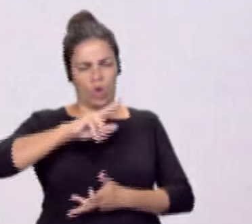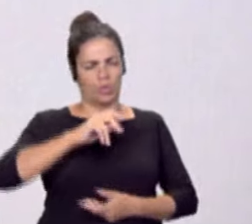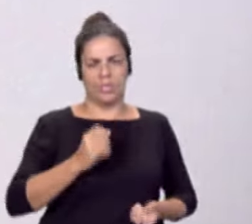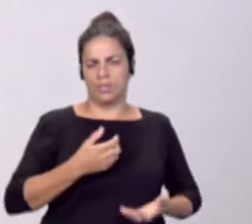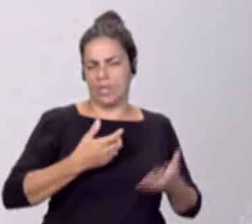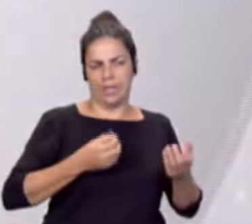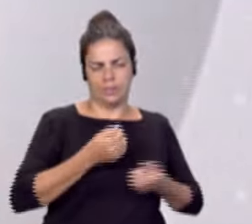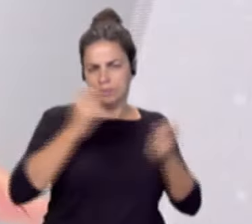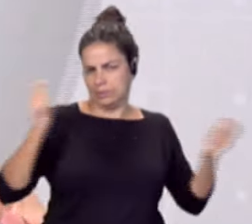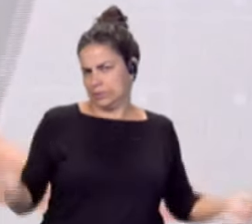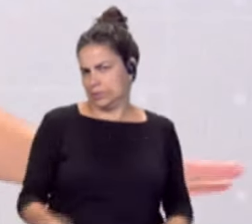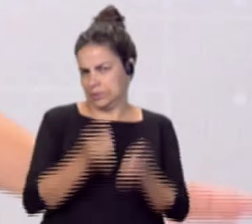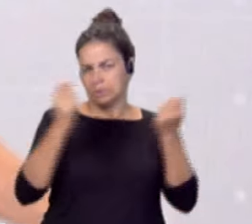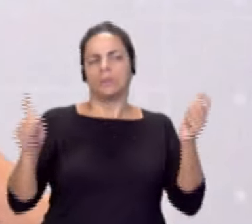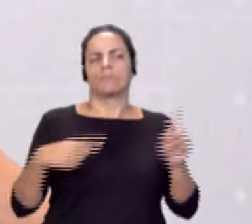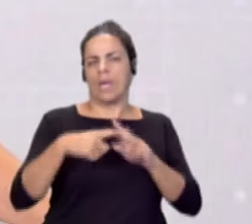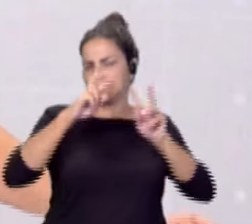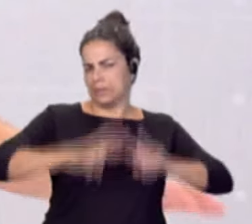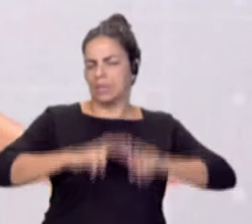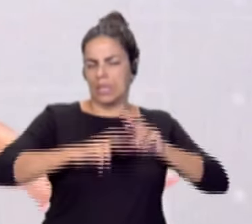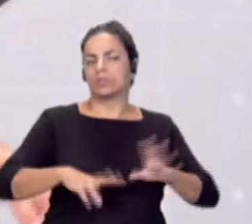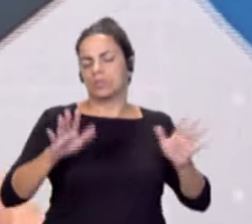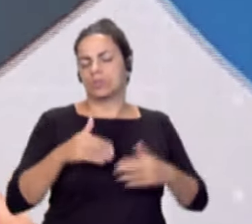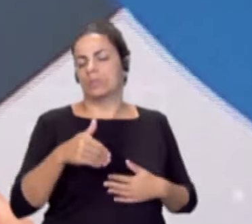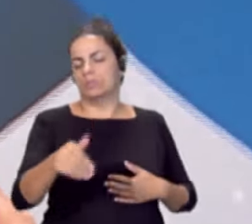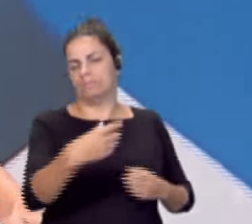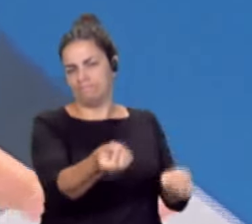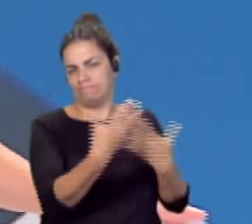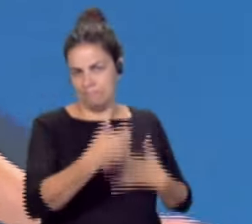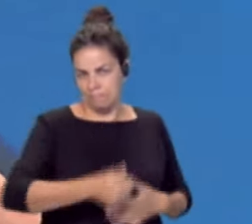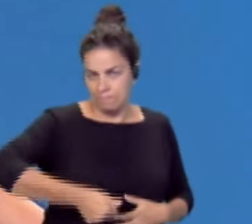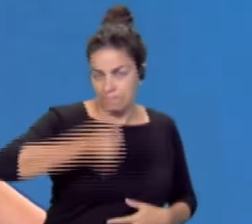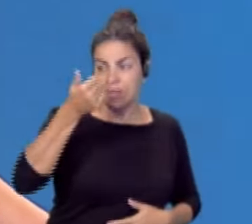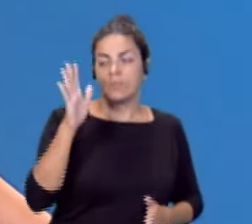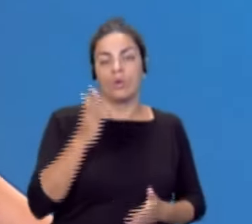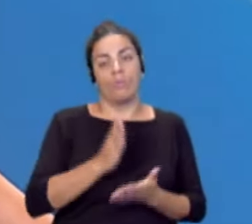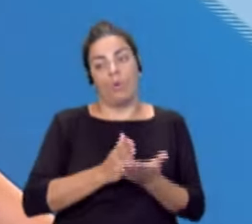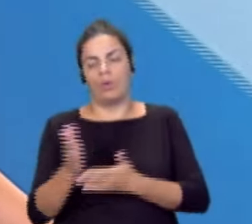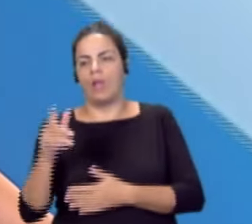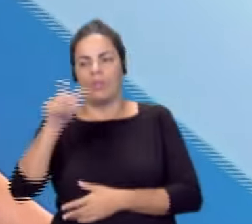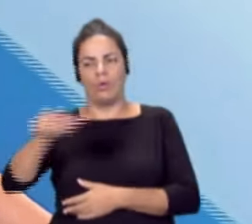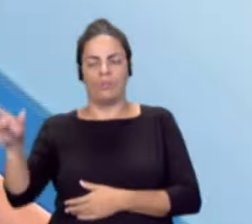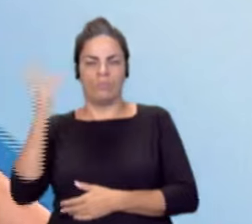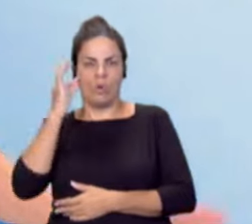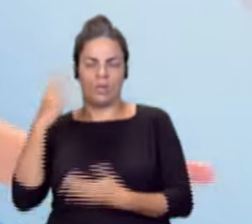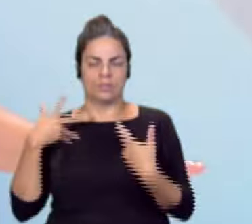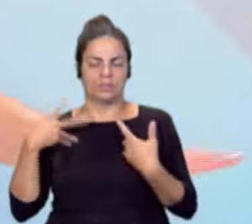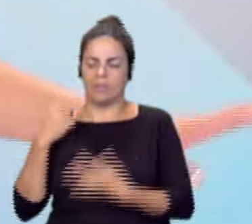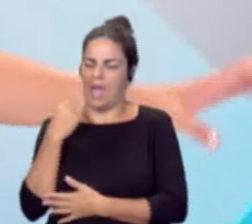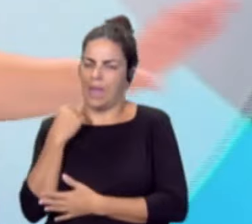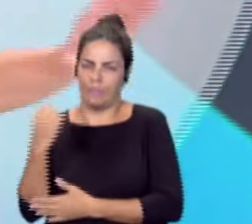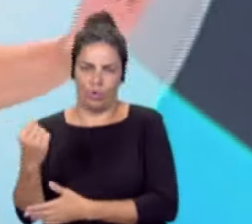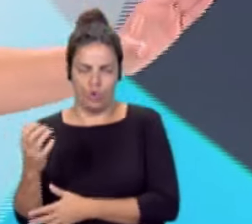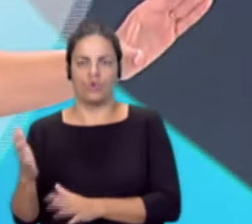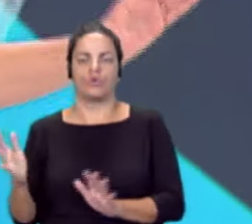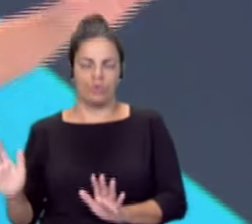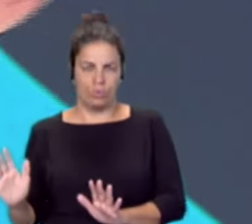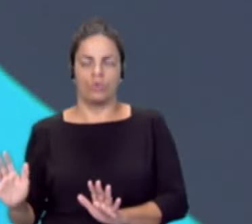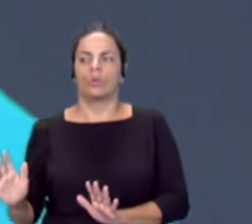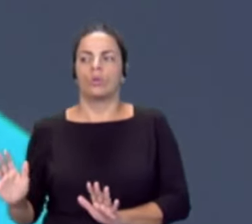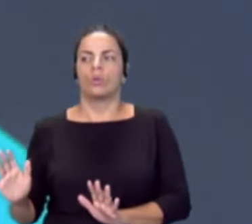más. Sí. Por un lado, de las víctimas, de por supuesto el apoyo a aquellas personas, a aquellas mujeres que lo hayan sufrido, qué pasa en ese